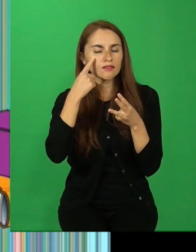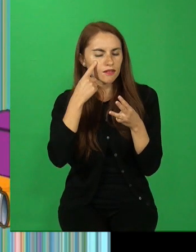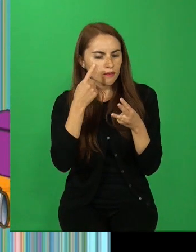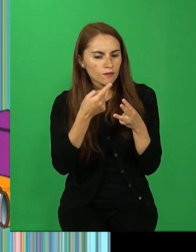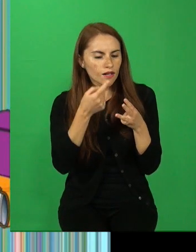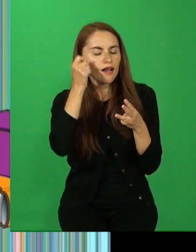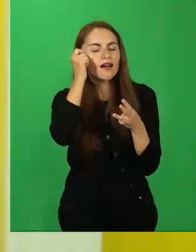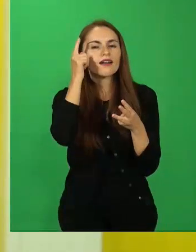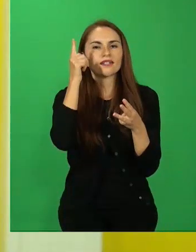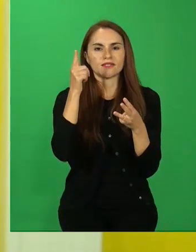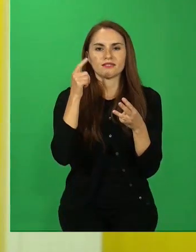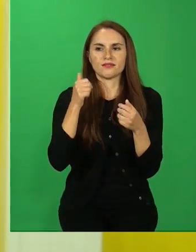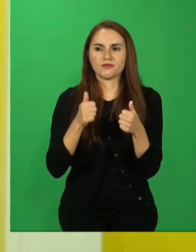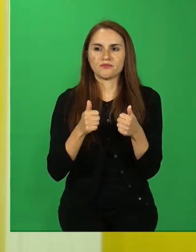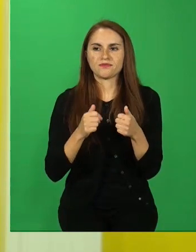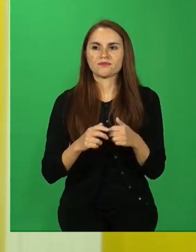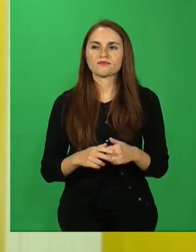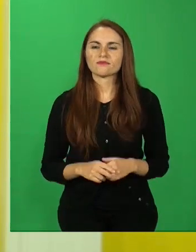comprender.